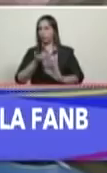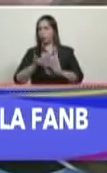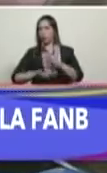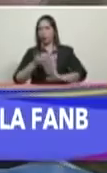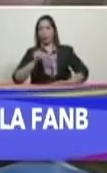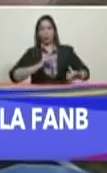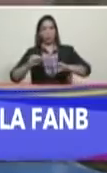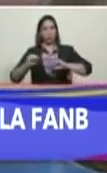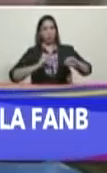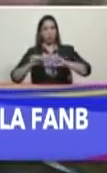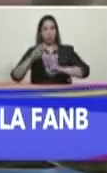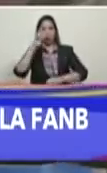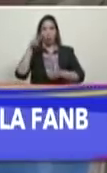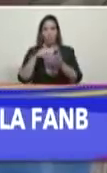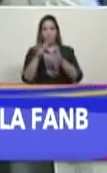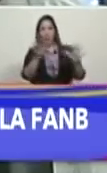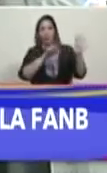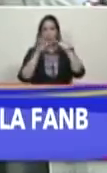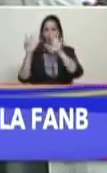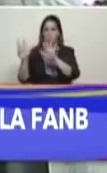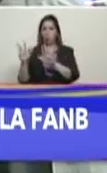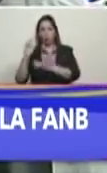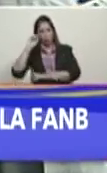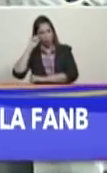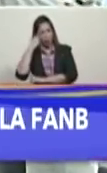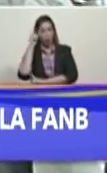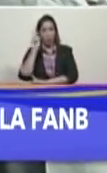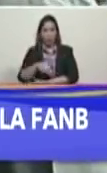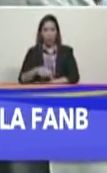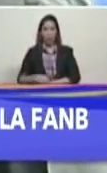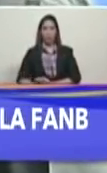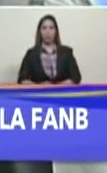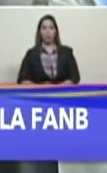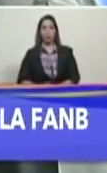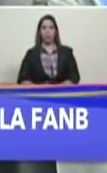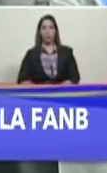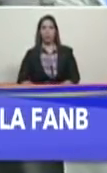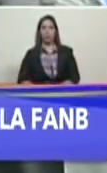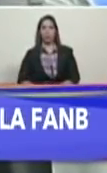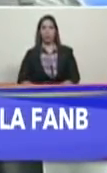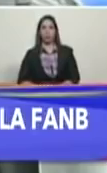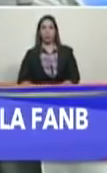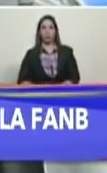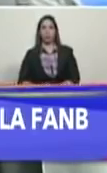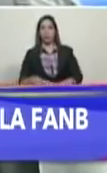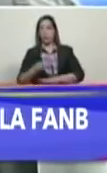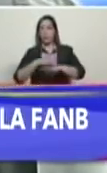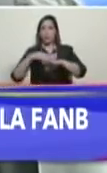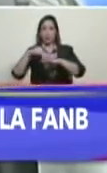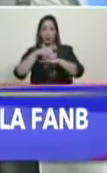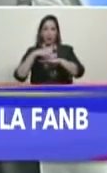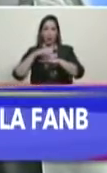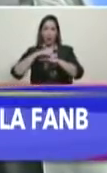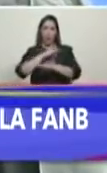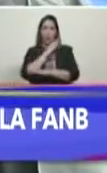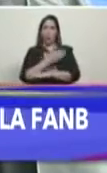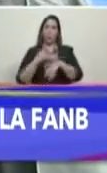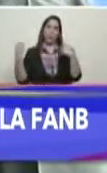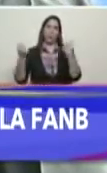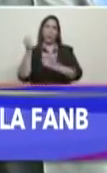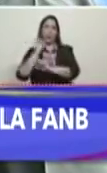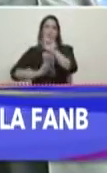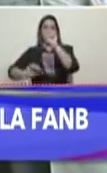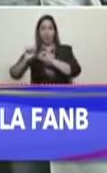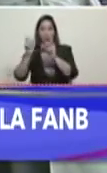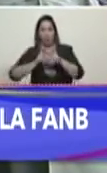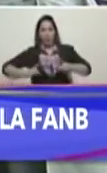este 2018. Transmitimos, recordamos, desde el patio de honor del Ministerio del Poder Popular para la Defensa con motivo del acto